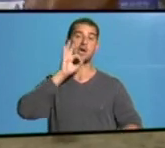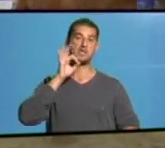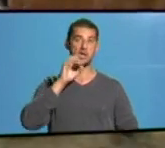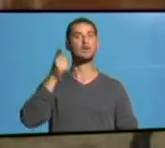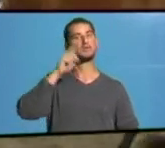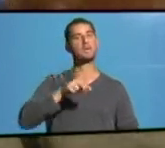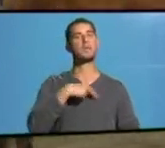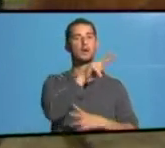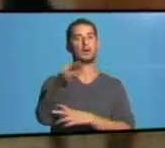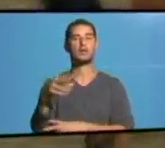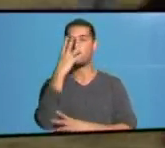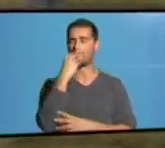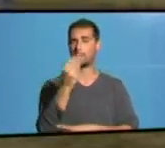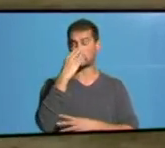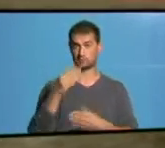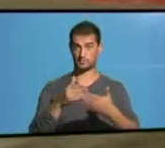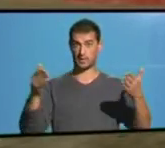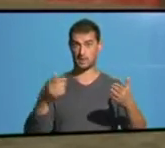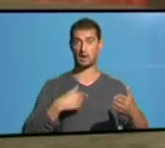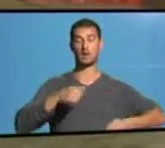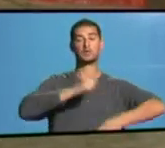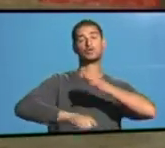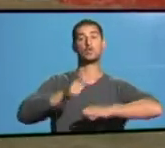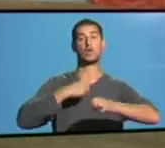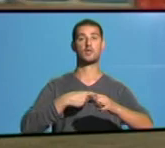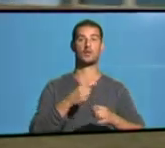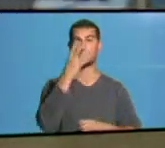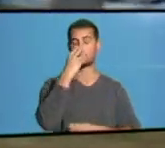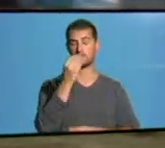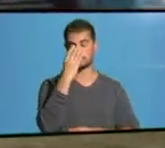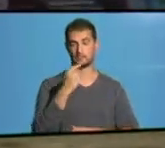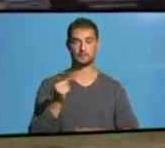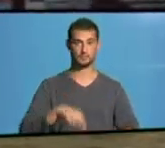exposición nacional canina organizada pola Sociedade Cinecolóxica Galega Expogal.